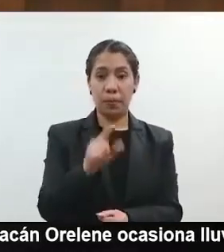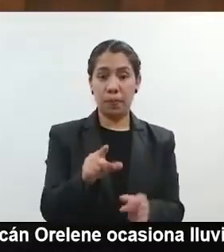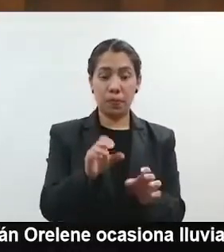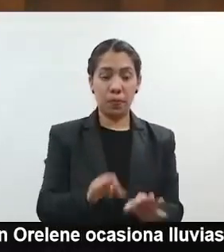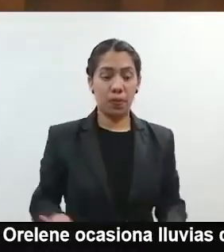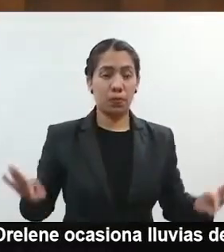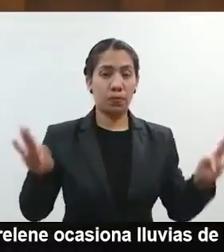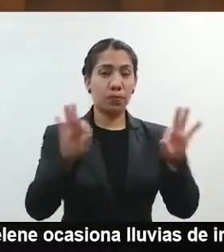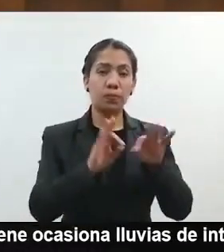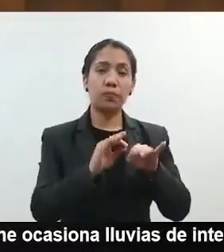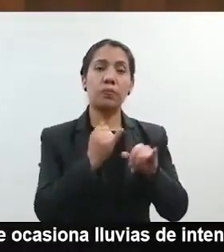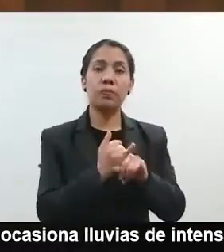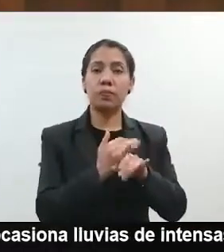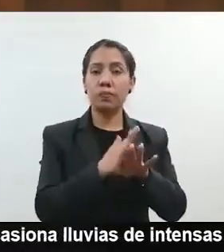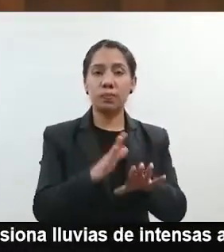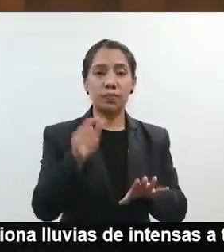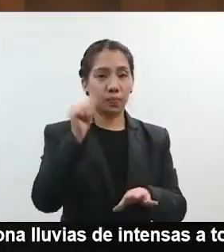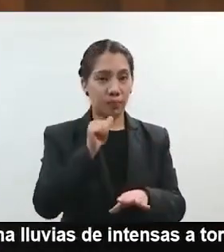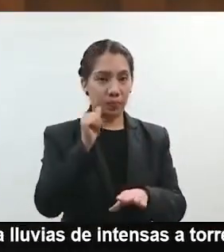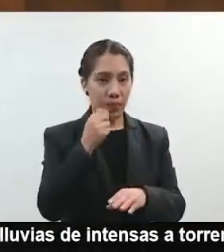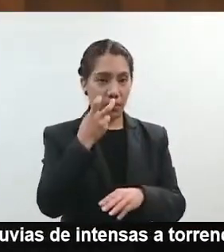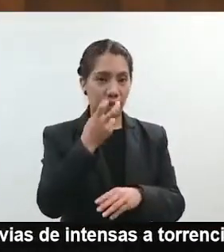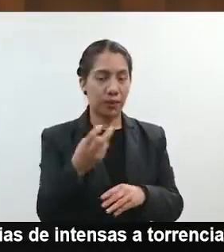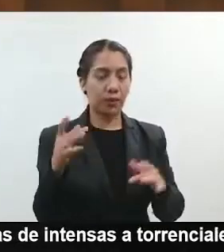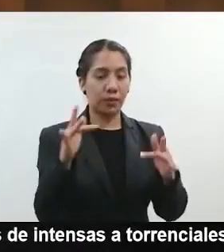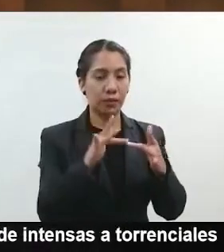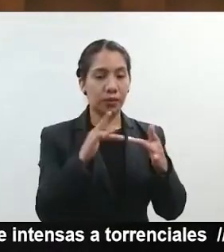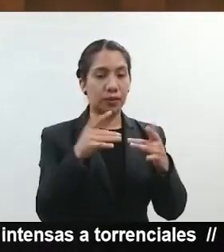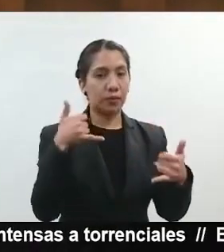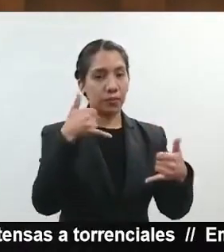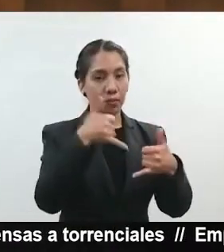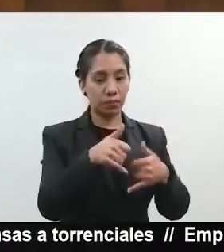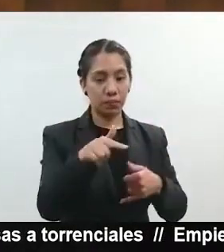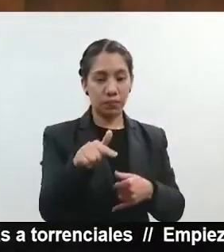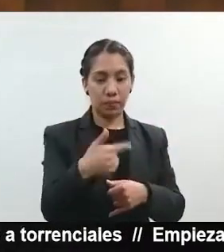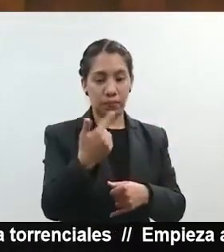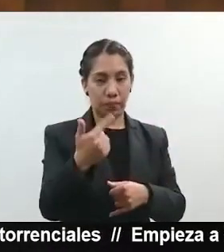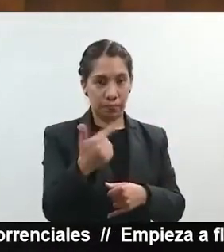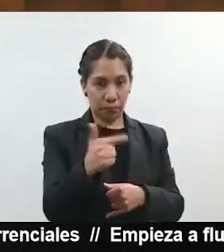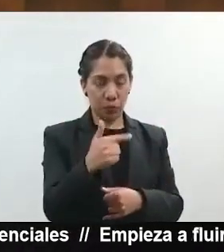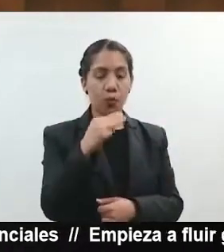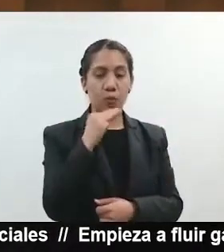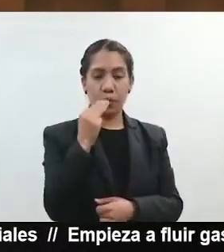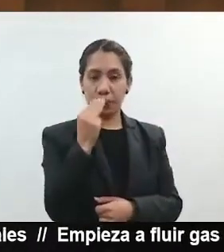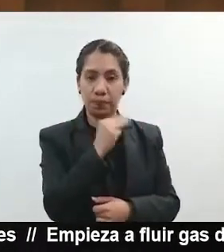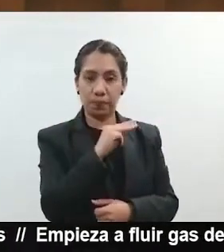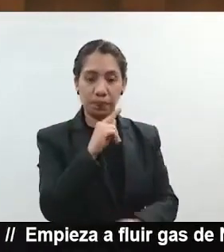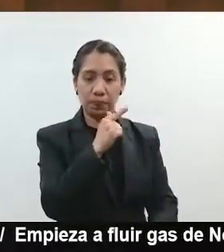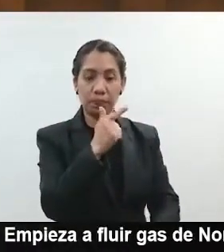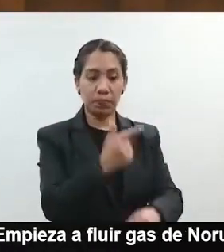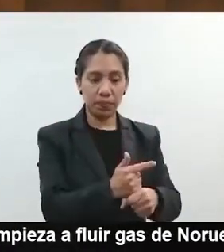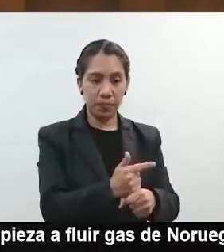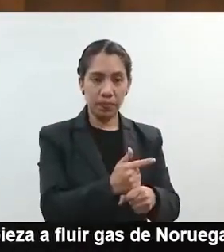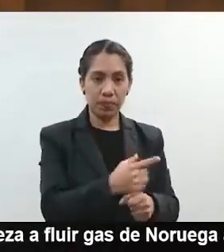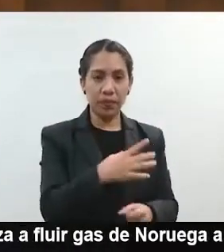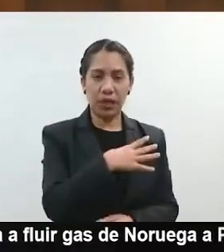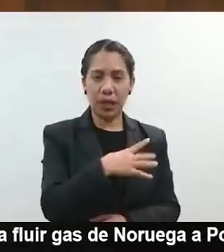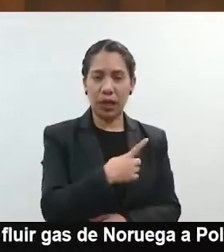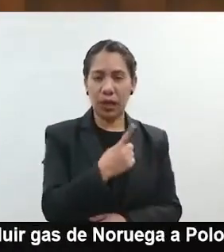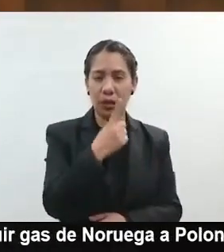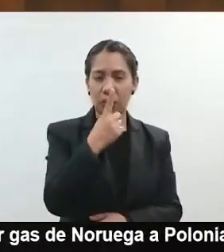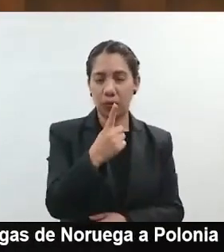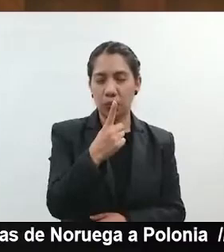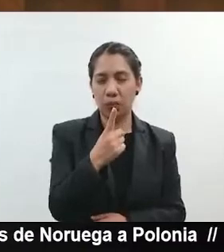estas conversaciones, bueno, al menos en 12 mensajes, es que se hace una mención